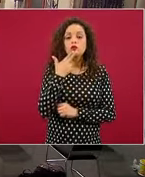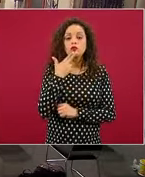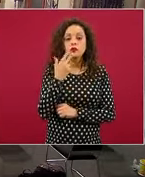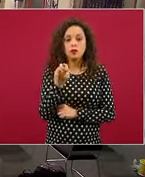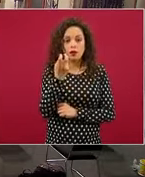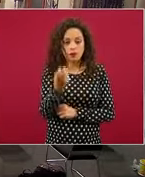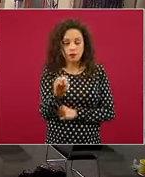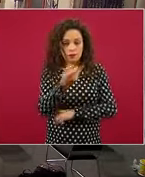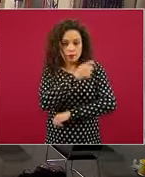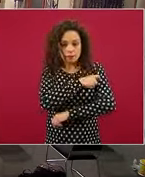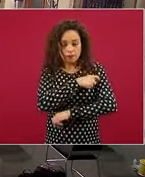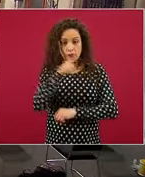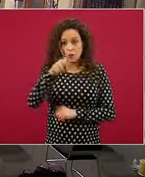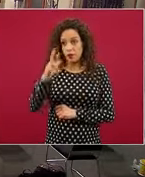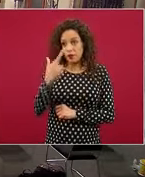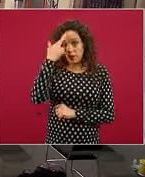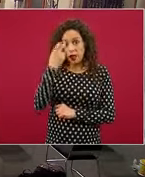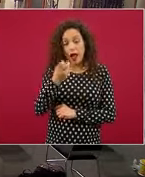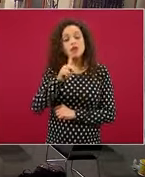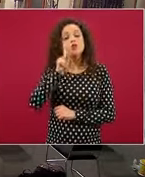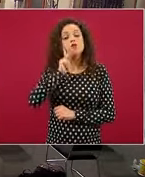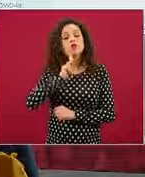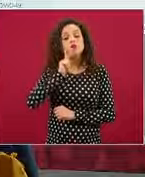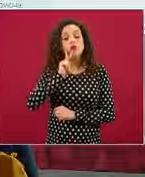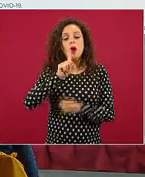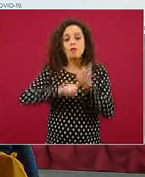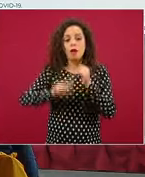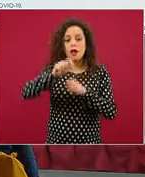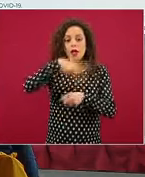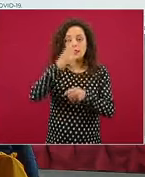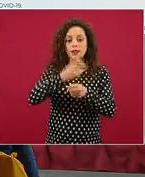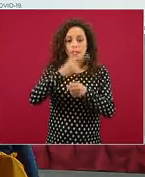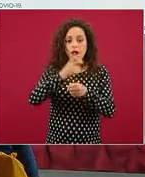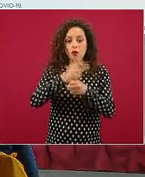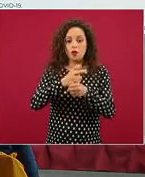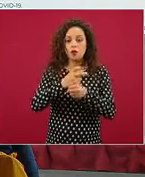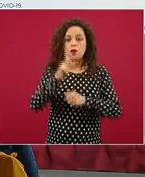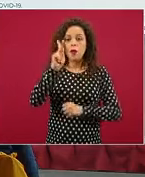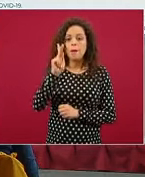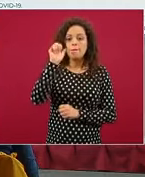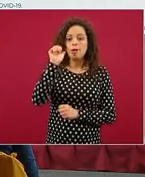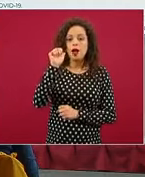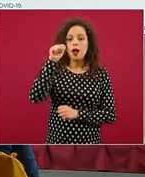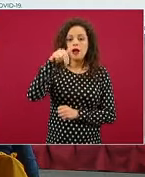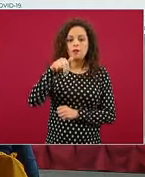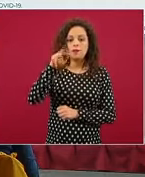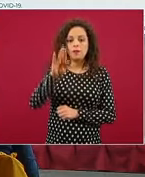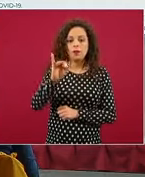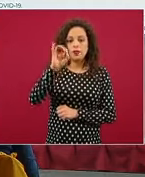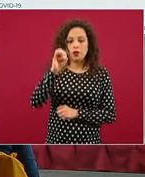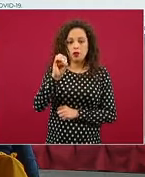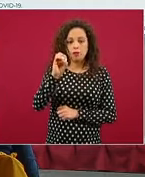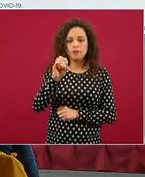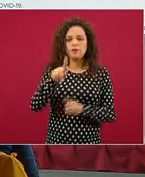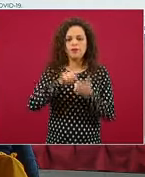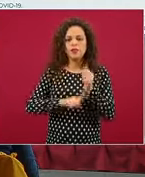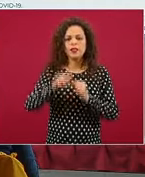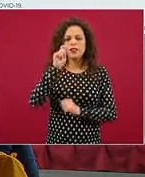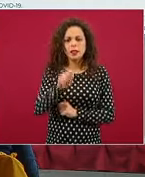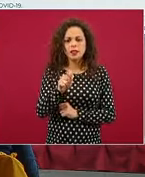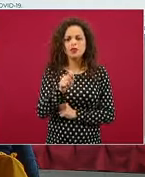que una de estas pruebas, que es precisamente la segunda, el estuche PanBio COVID-19, es una prueba de tipo visual, es